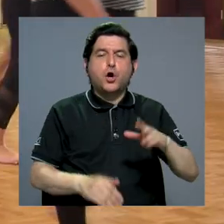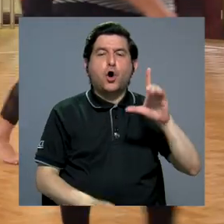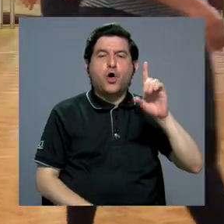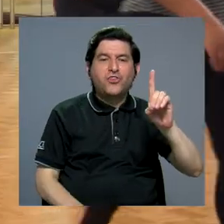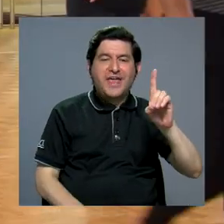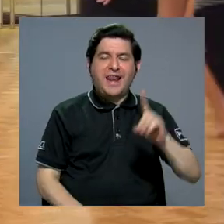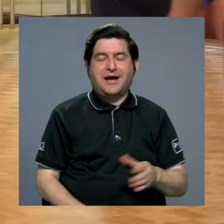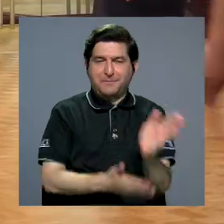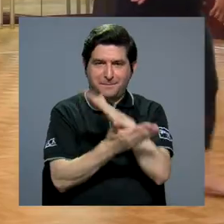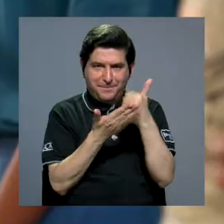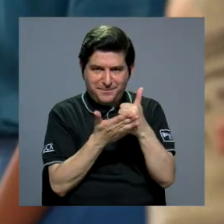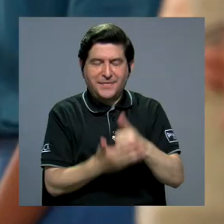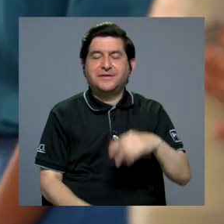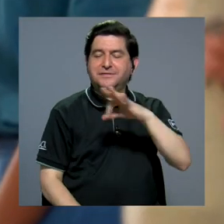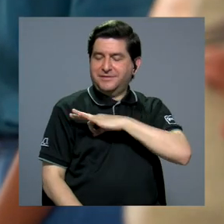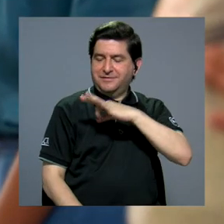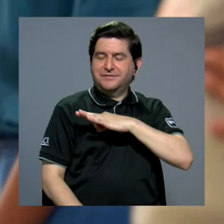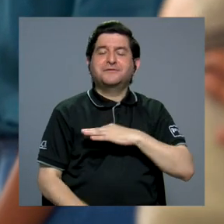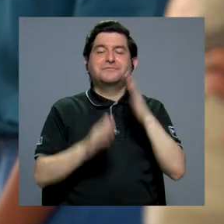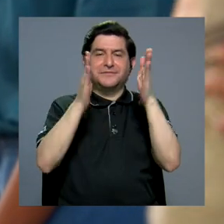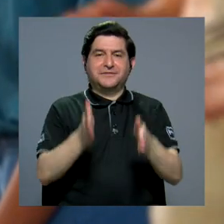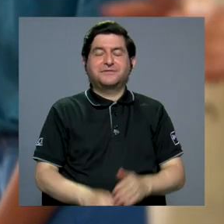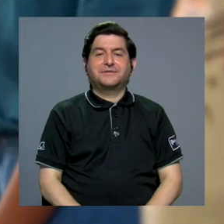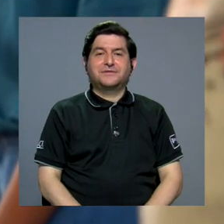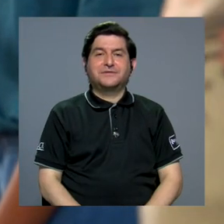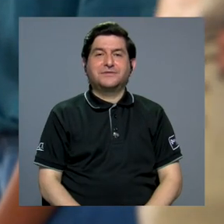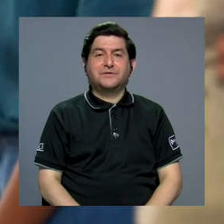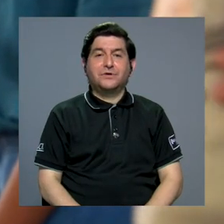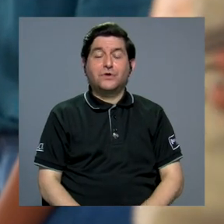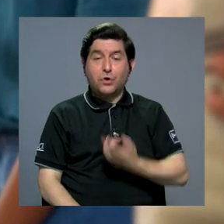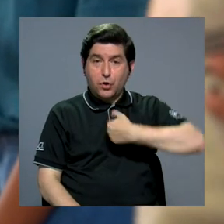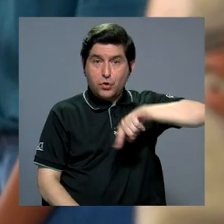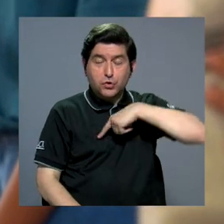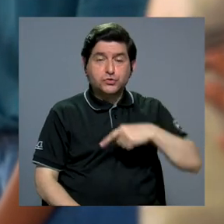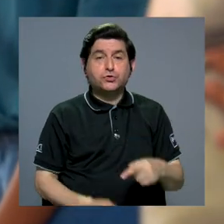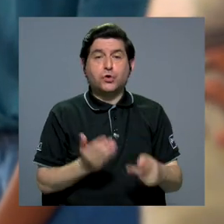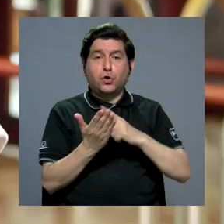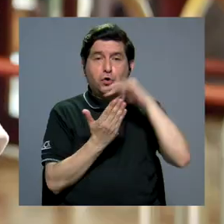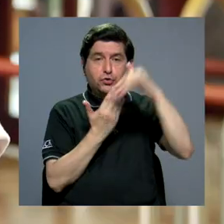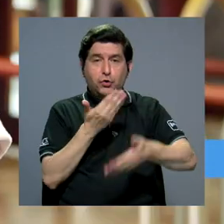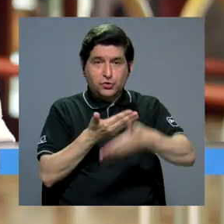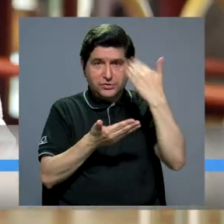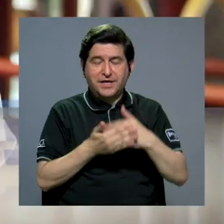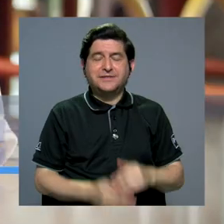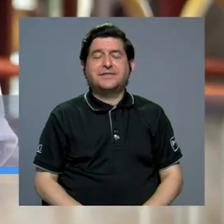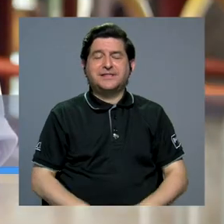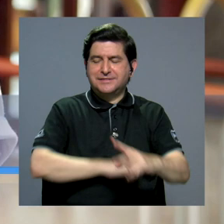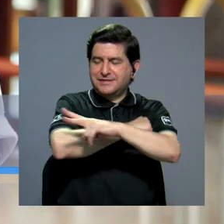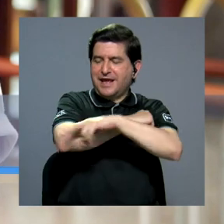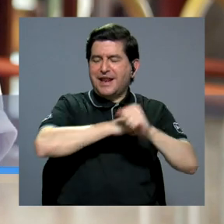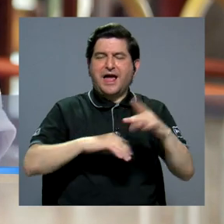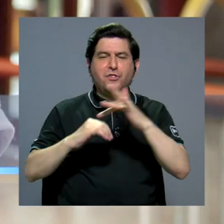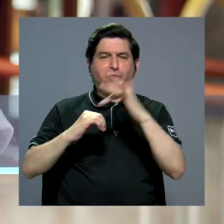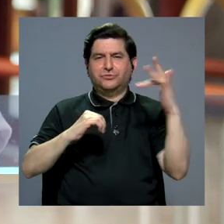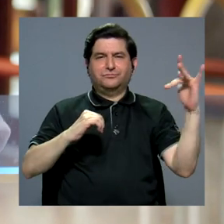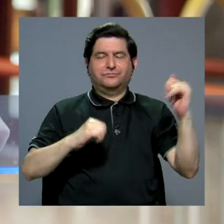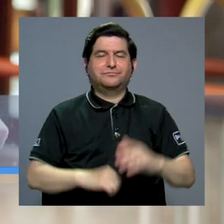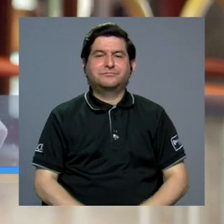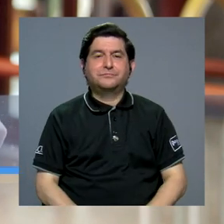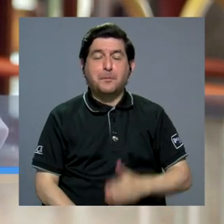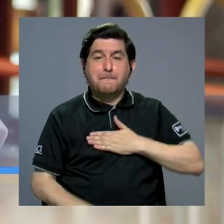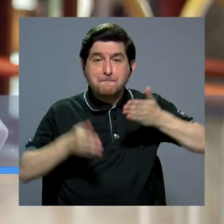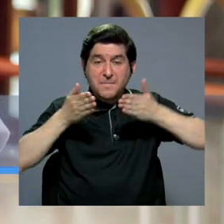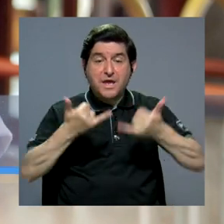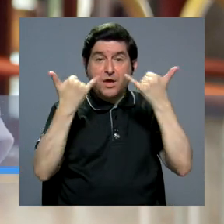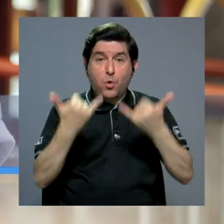Dylan son parte de los beneficiados. Estuvimos en el proyecto anterior de Ladrón de Diamantes. Mi